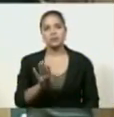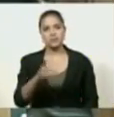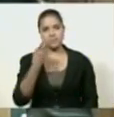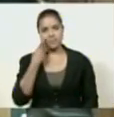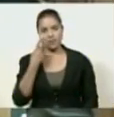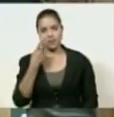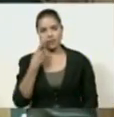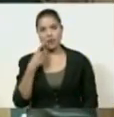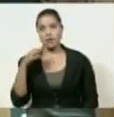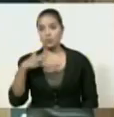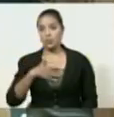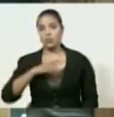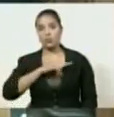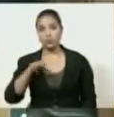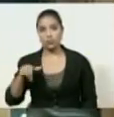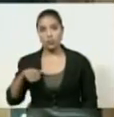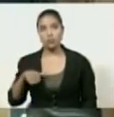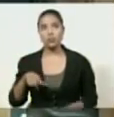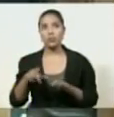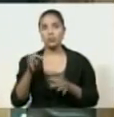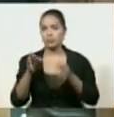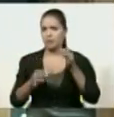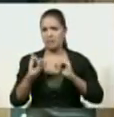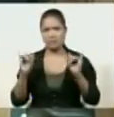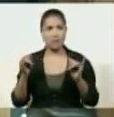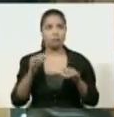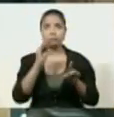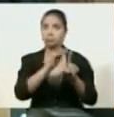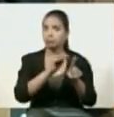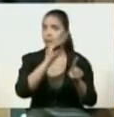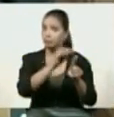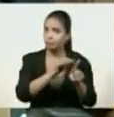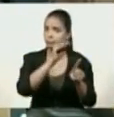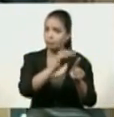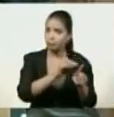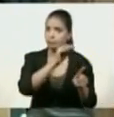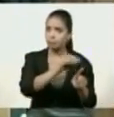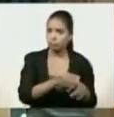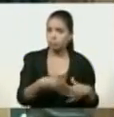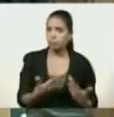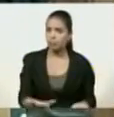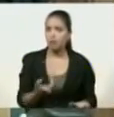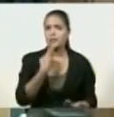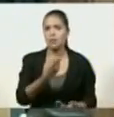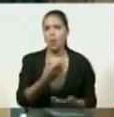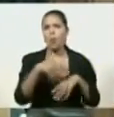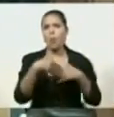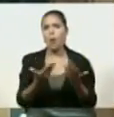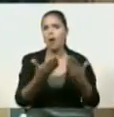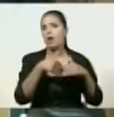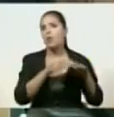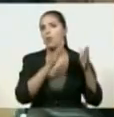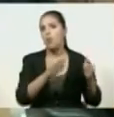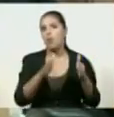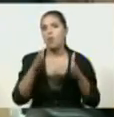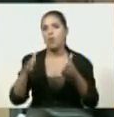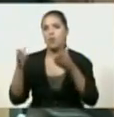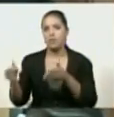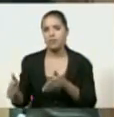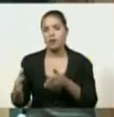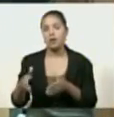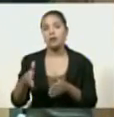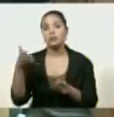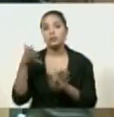la Sala Constitucional en ese sentido ya se pronunció y ya dijo cuál era el orden dentro